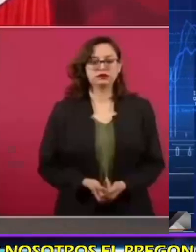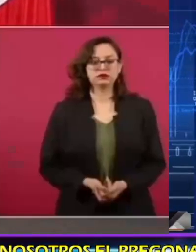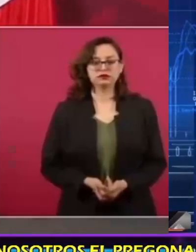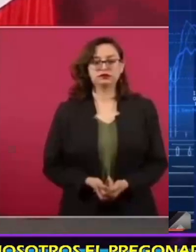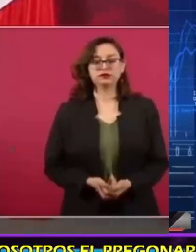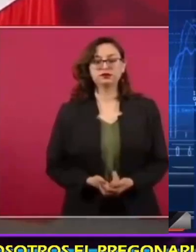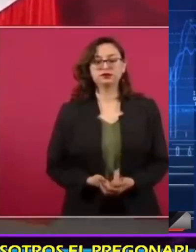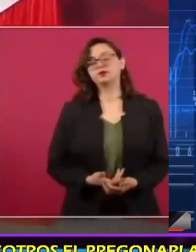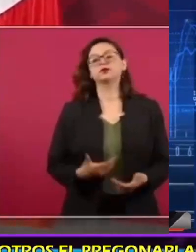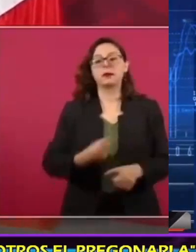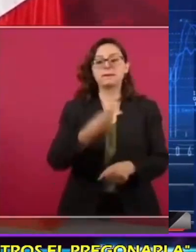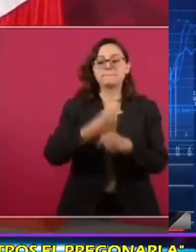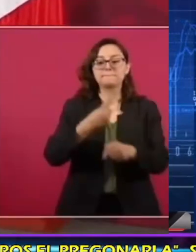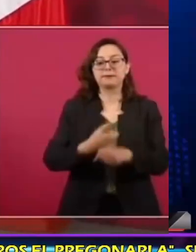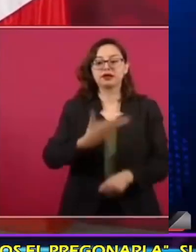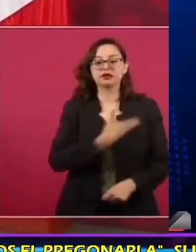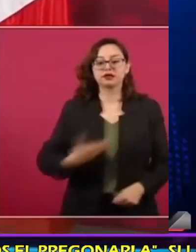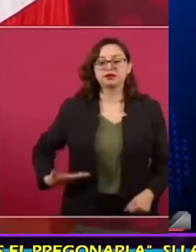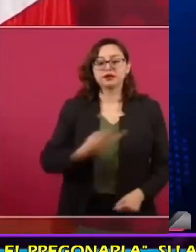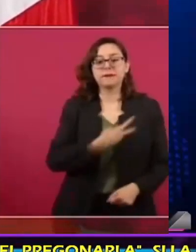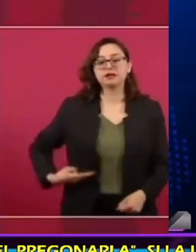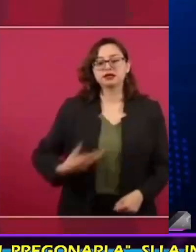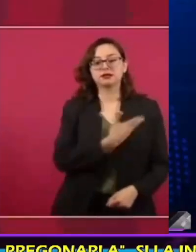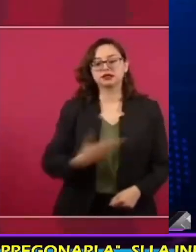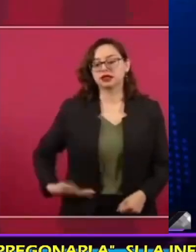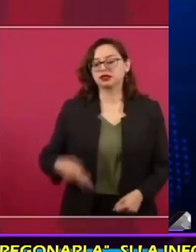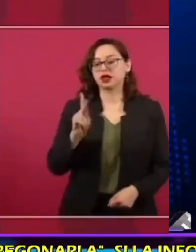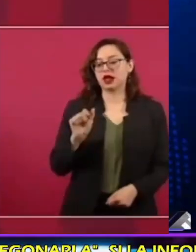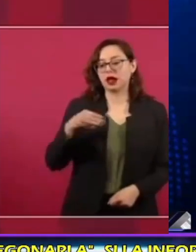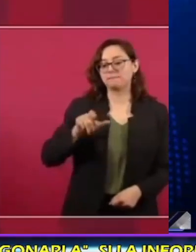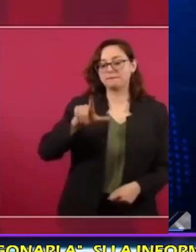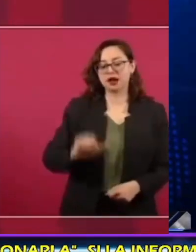pareja con nuestras esposas,